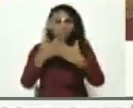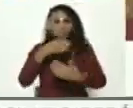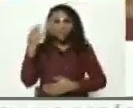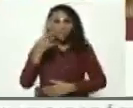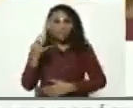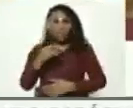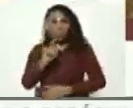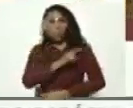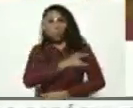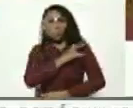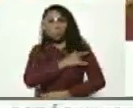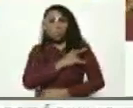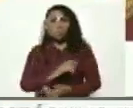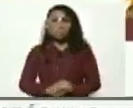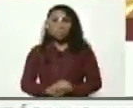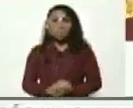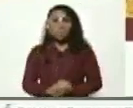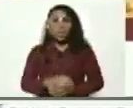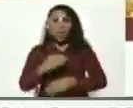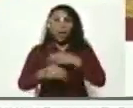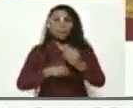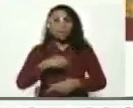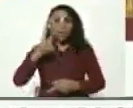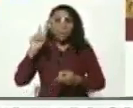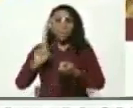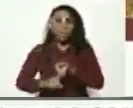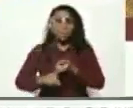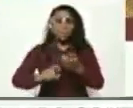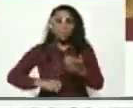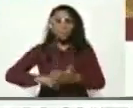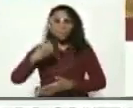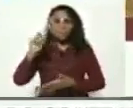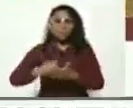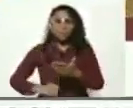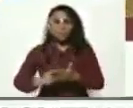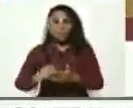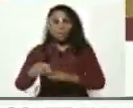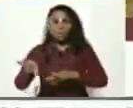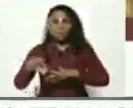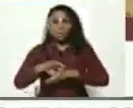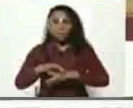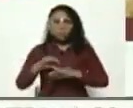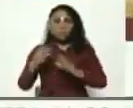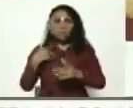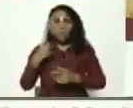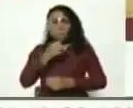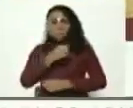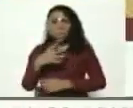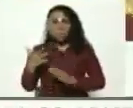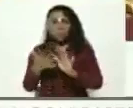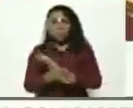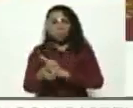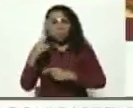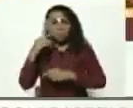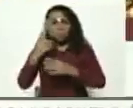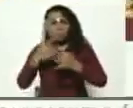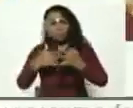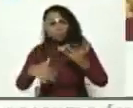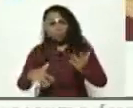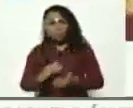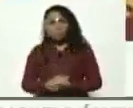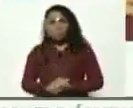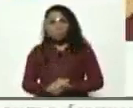Pontificia Universidad, contraer matrimonio con blancos, usar bastón, espada, quitasol y mantos.